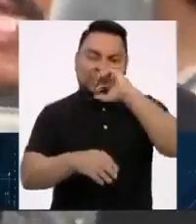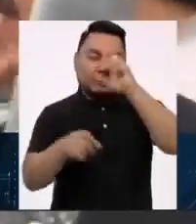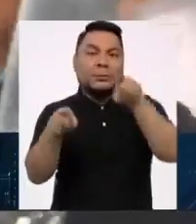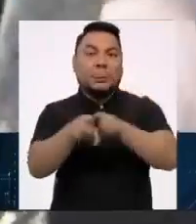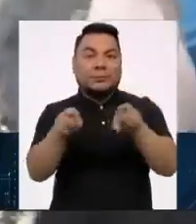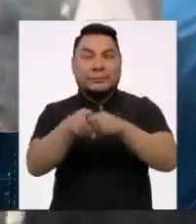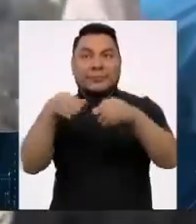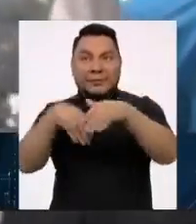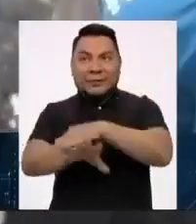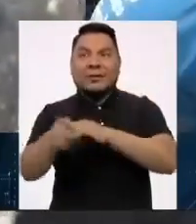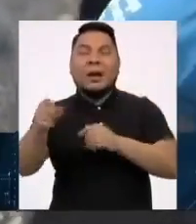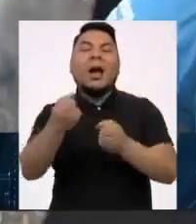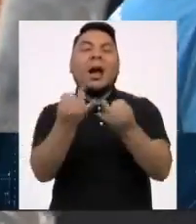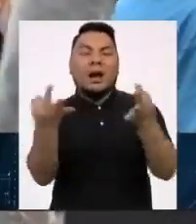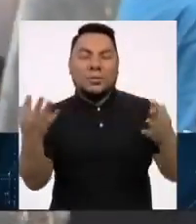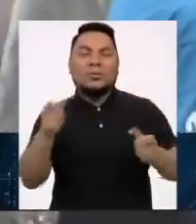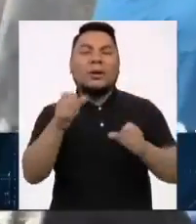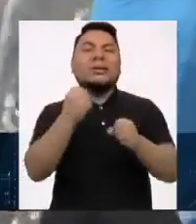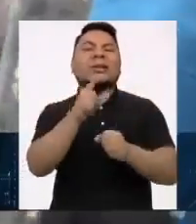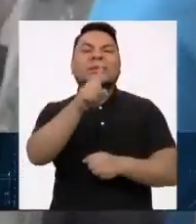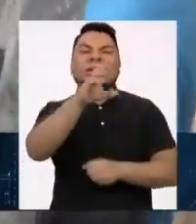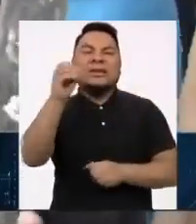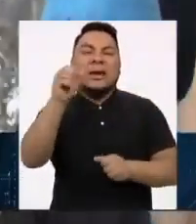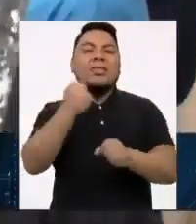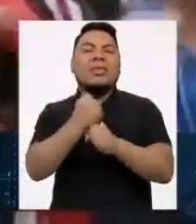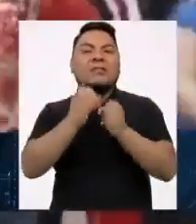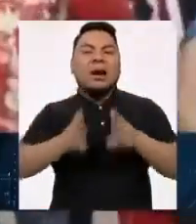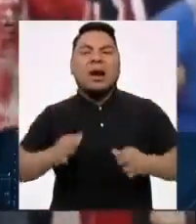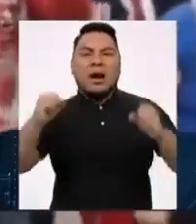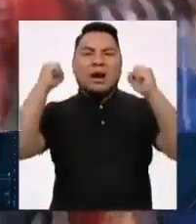también estaban atrincherados casi 100 trabajadores.